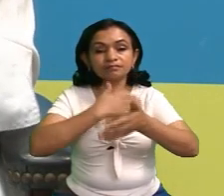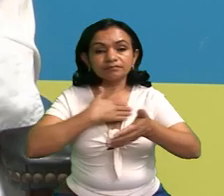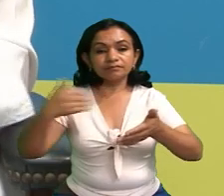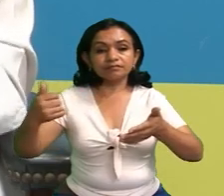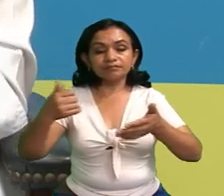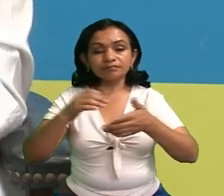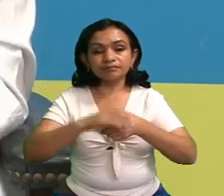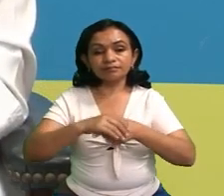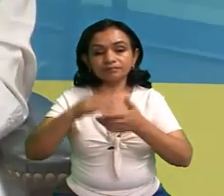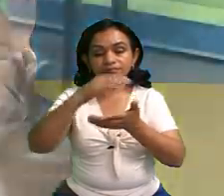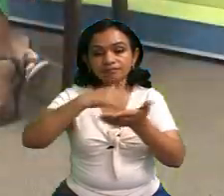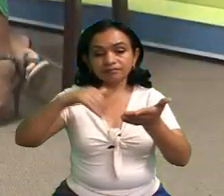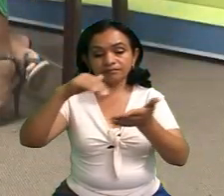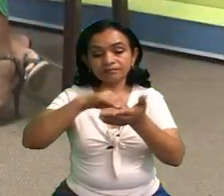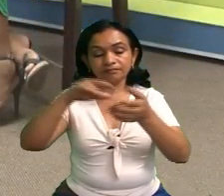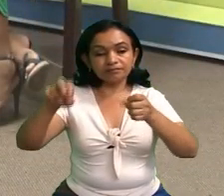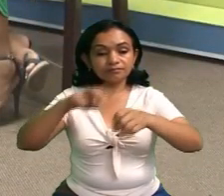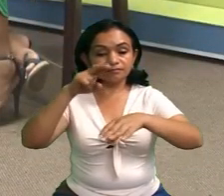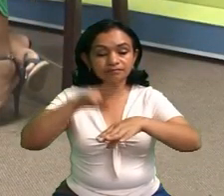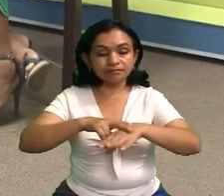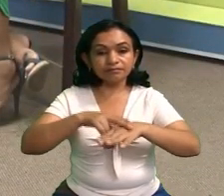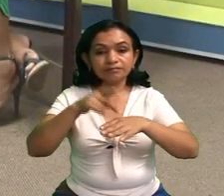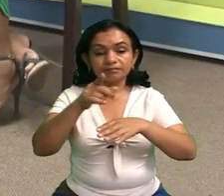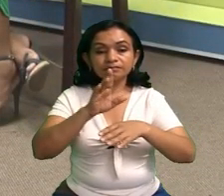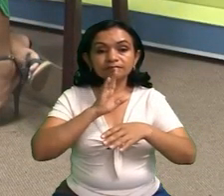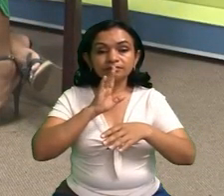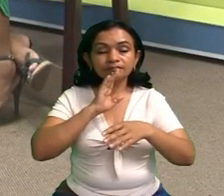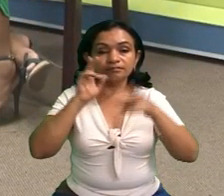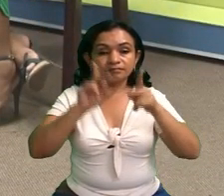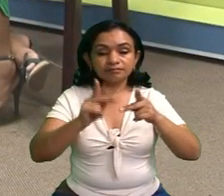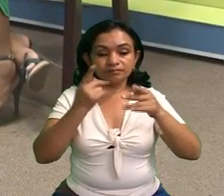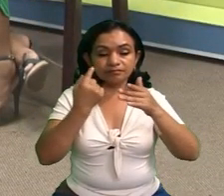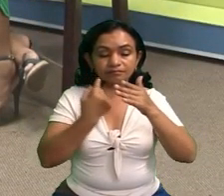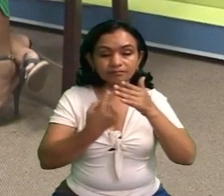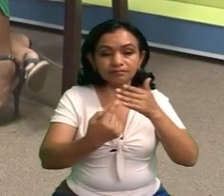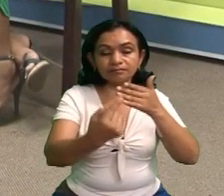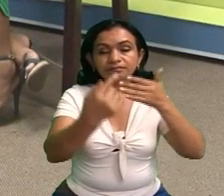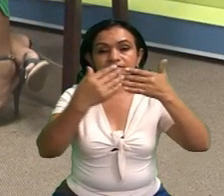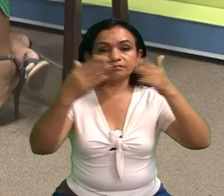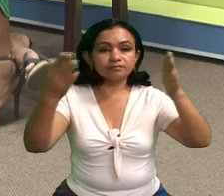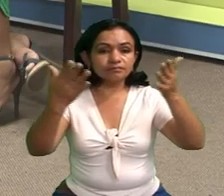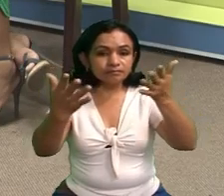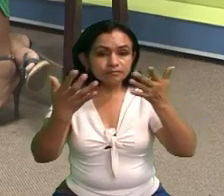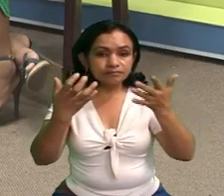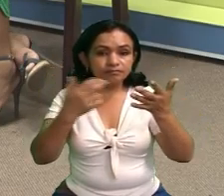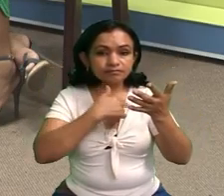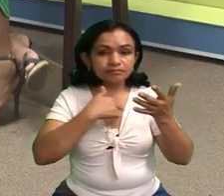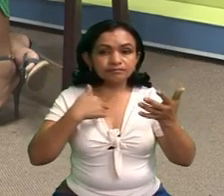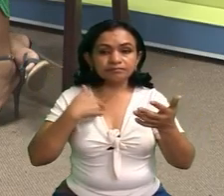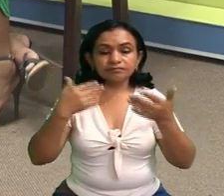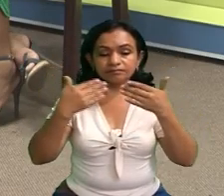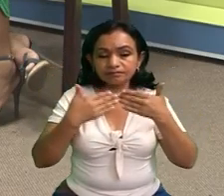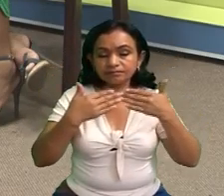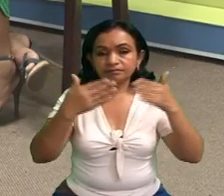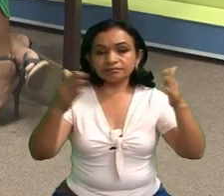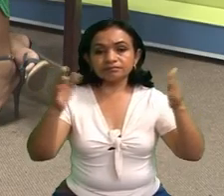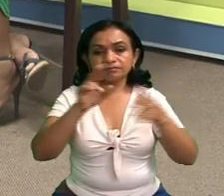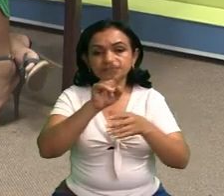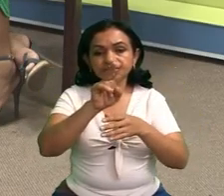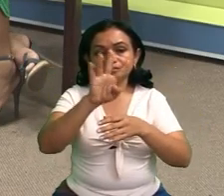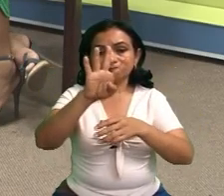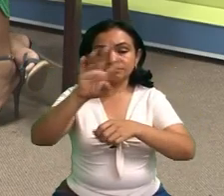en el Centro Nacional. Ya para concluir, doctora, ustedes están abiertos. Si una persona llega por querer tratarse esto, estamos abiertos